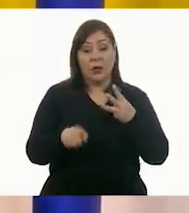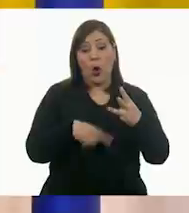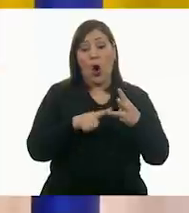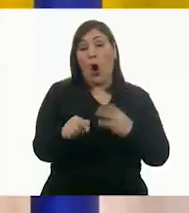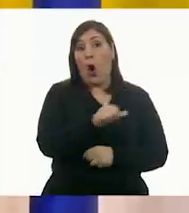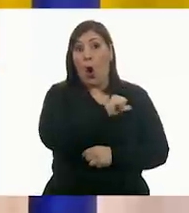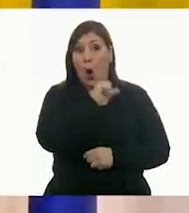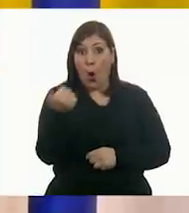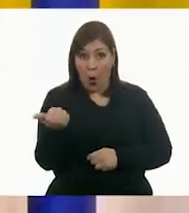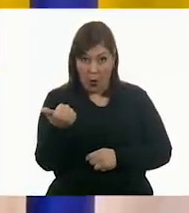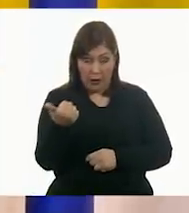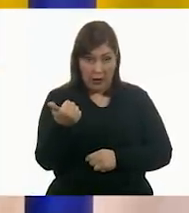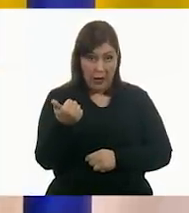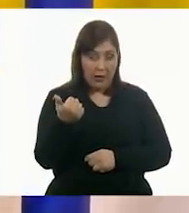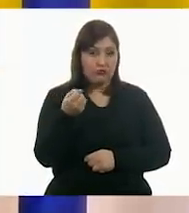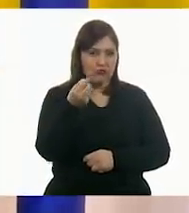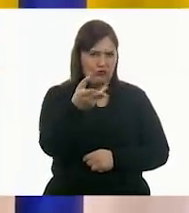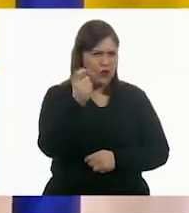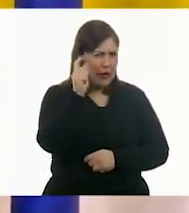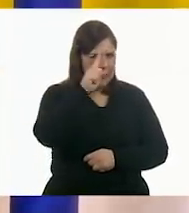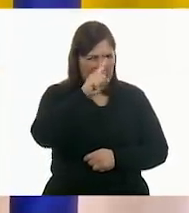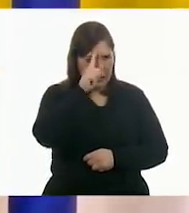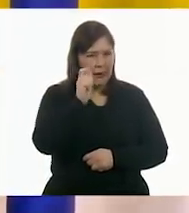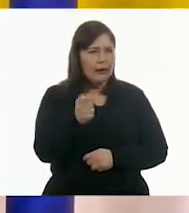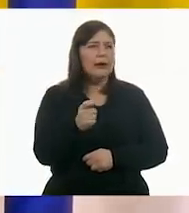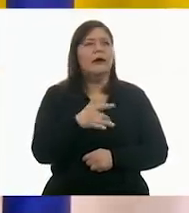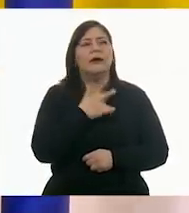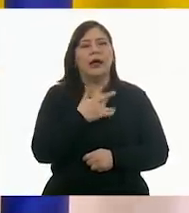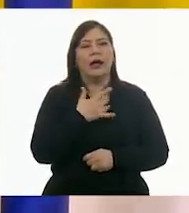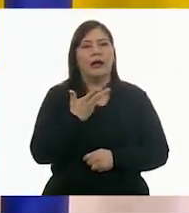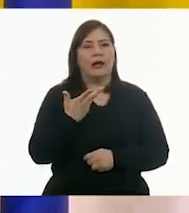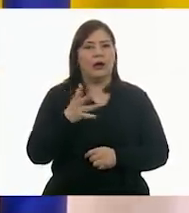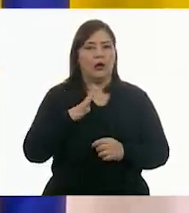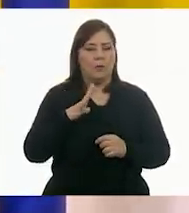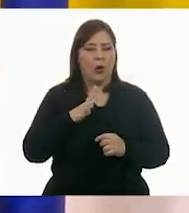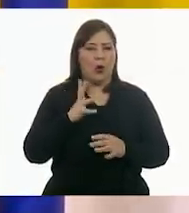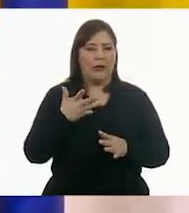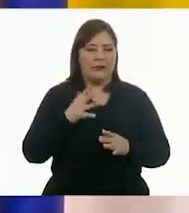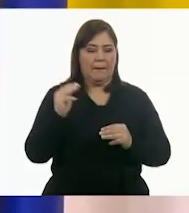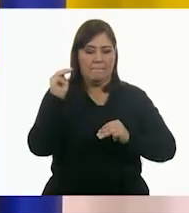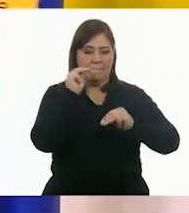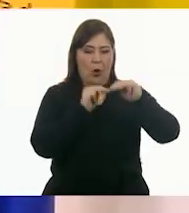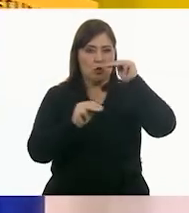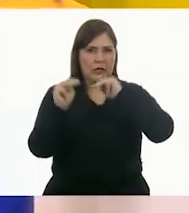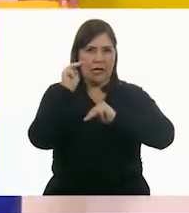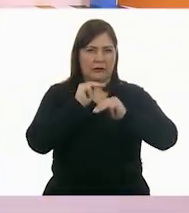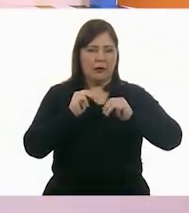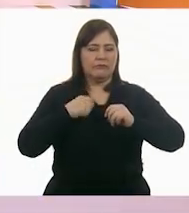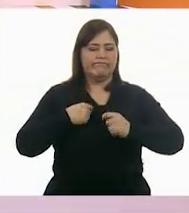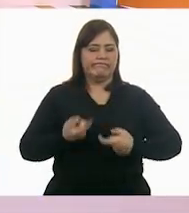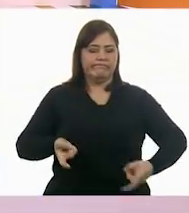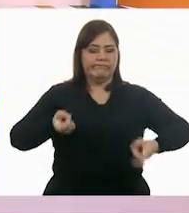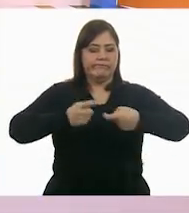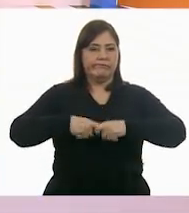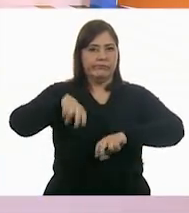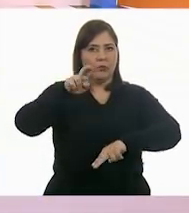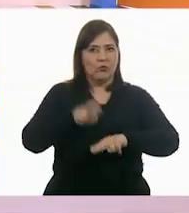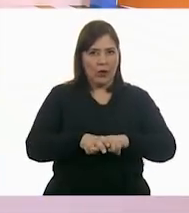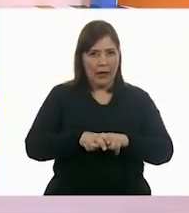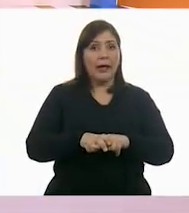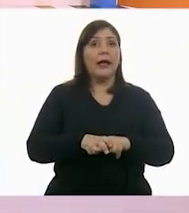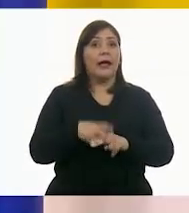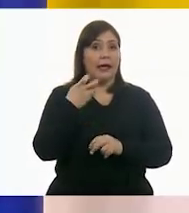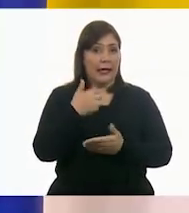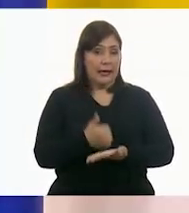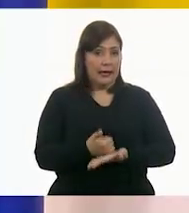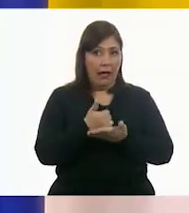fórmulas mágicas, postura de montaña. Ay, esa me encanta, maestra. Y nuestros